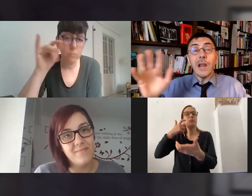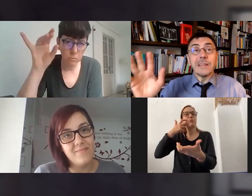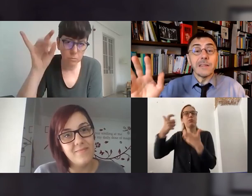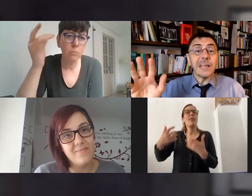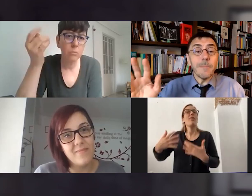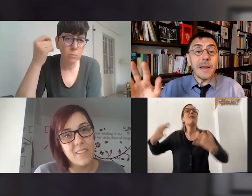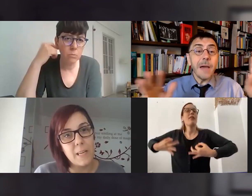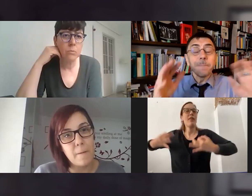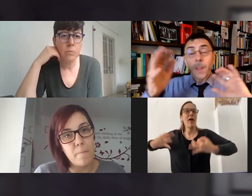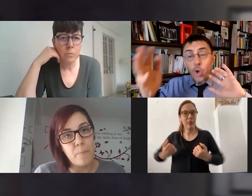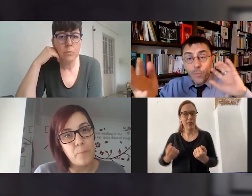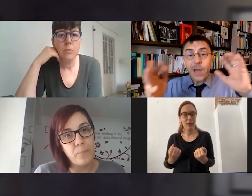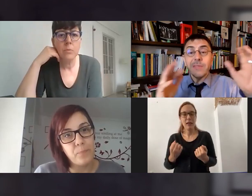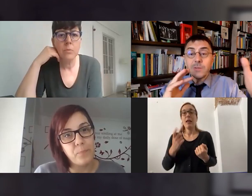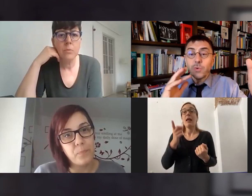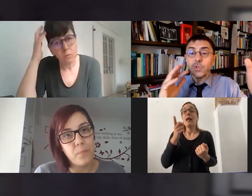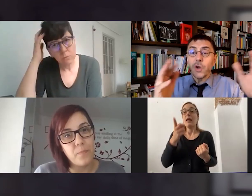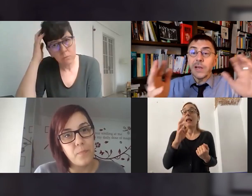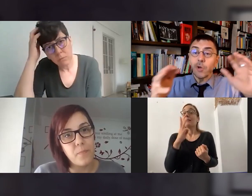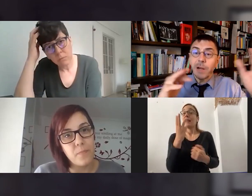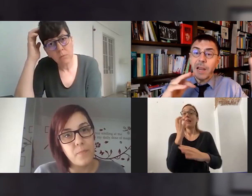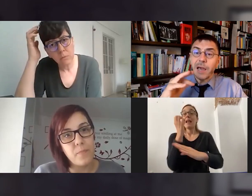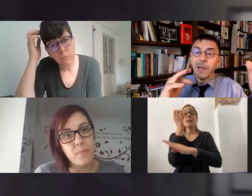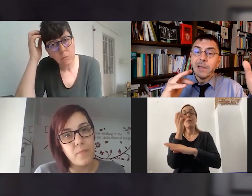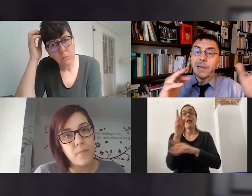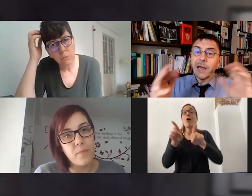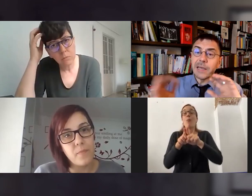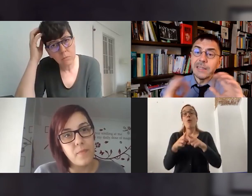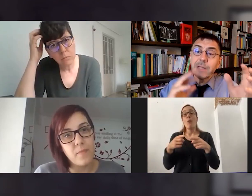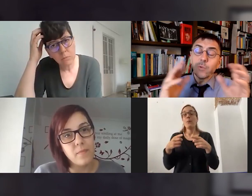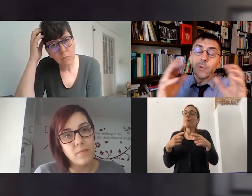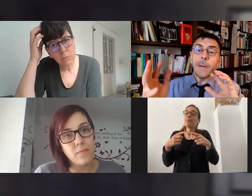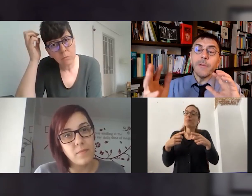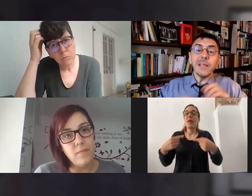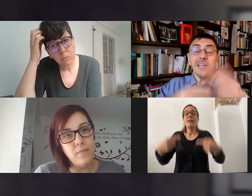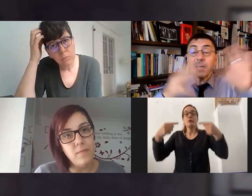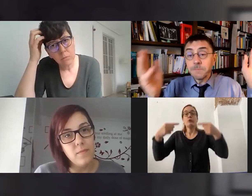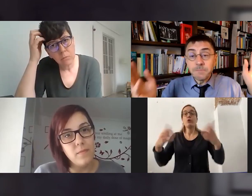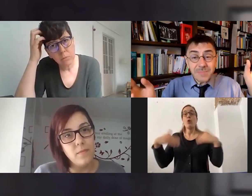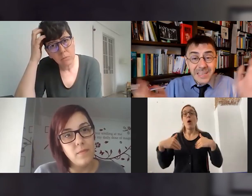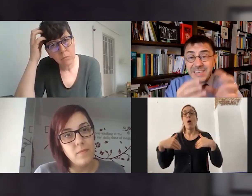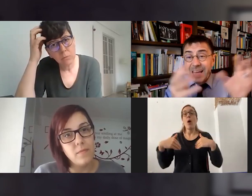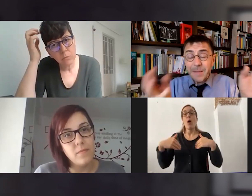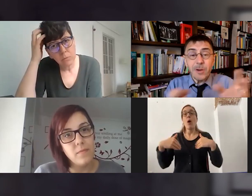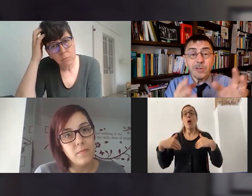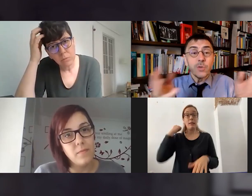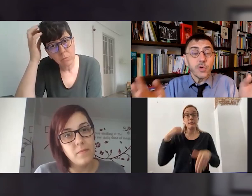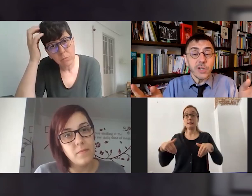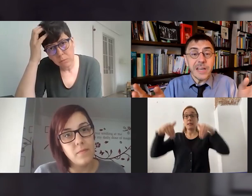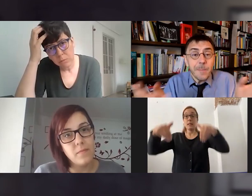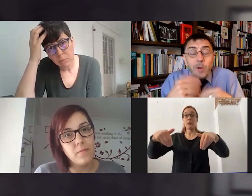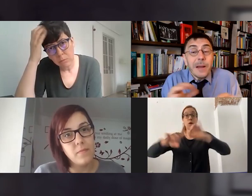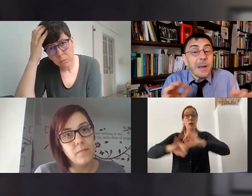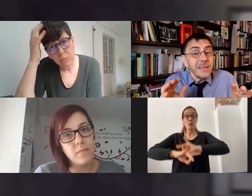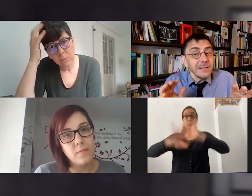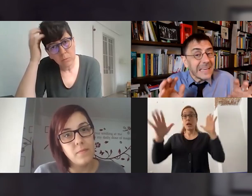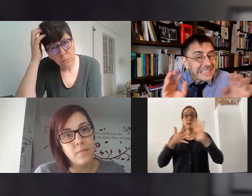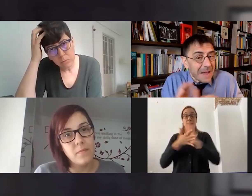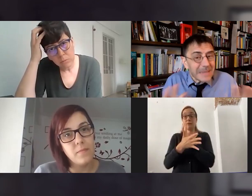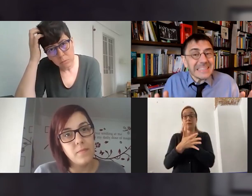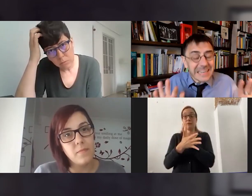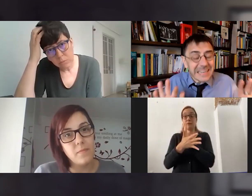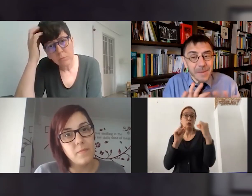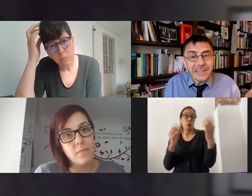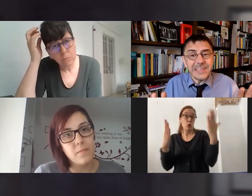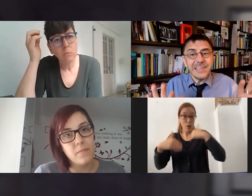diciendo, no, la tercera asamblea, como no hay discusiones sobre la candidatura de Pablo Iglesias, es la que menos discusión tiene, pero para mí es